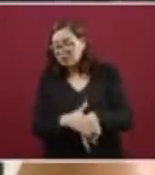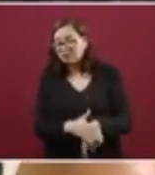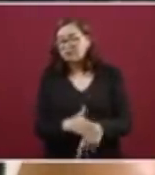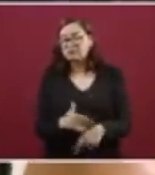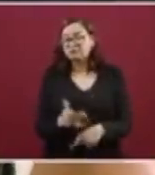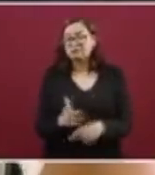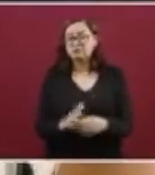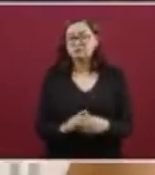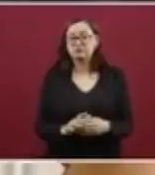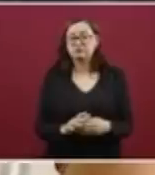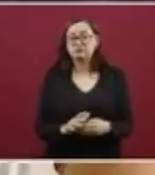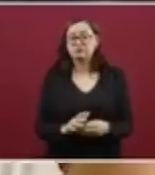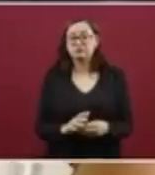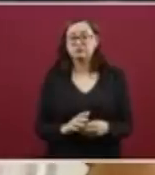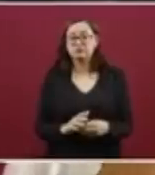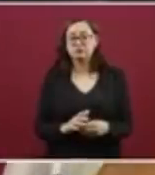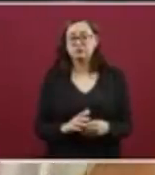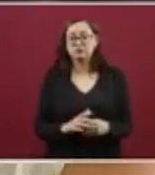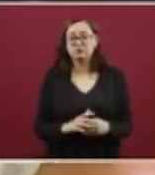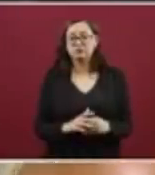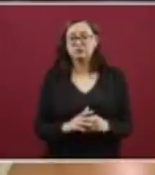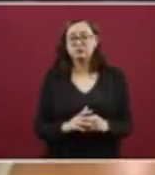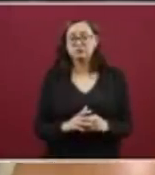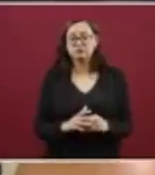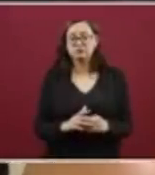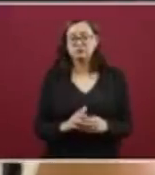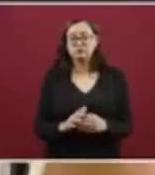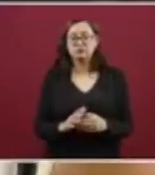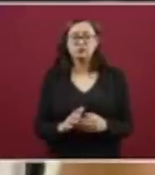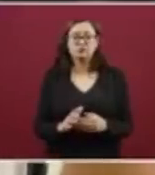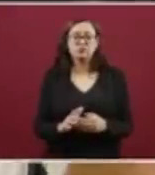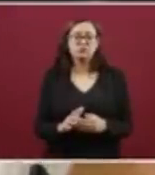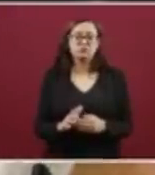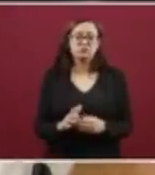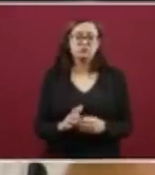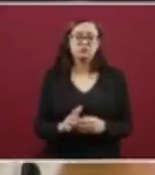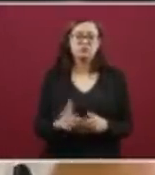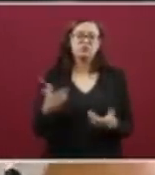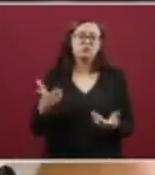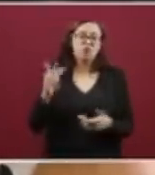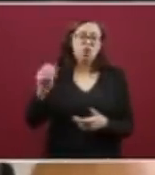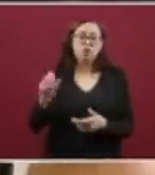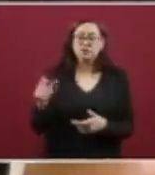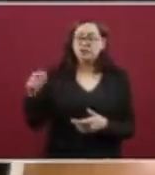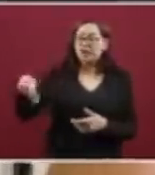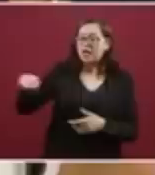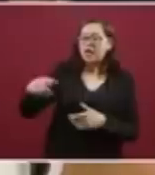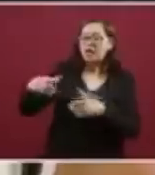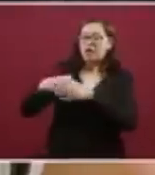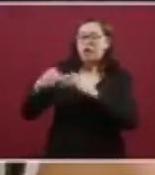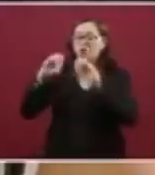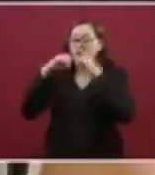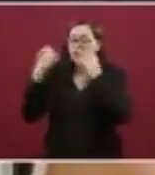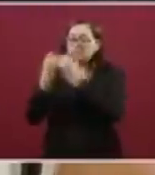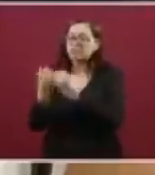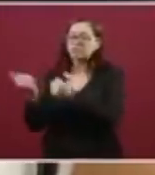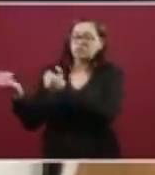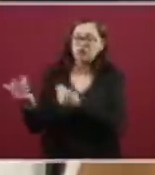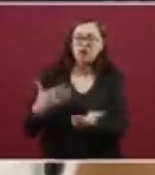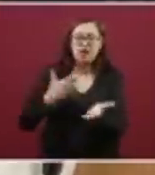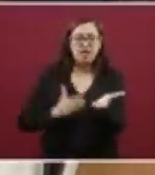a una organización de base contra la violencia y por la paz, en los barrios, en